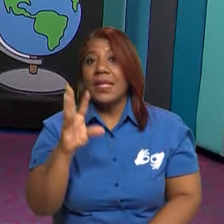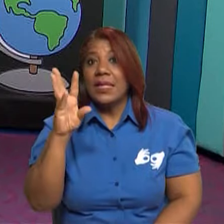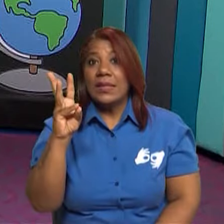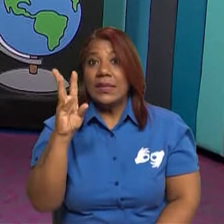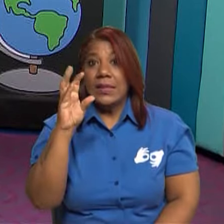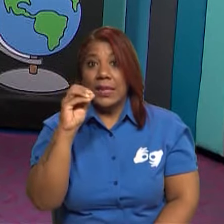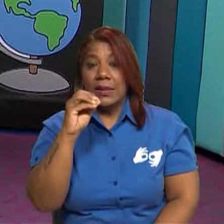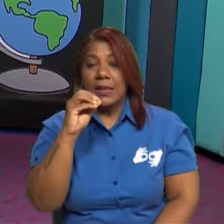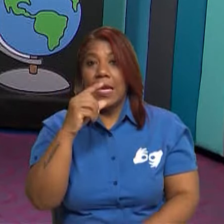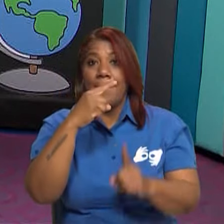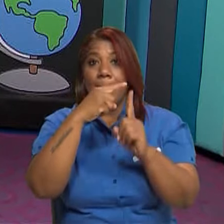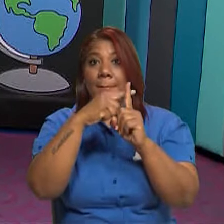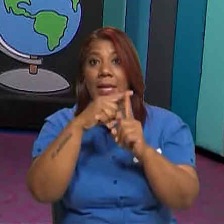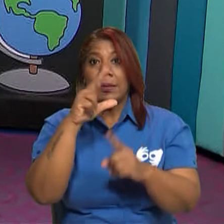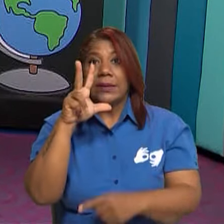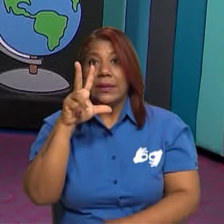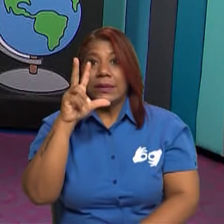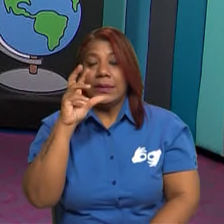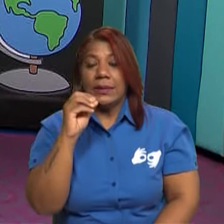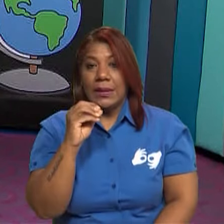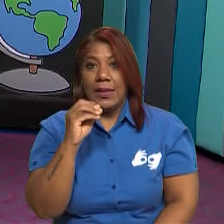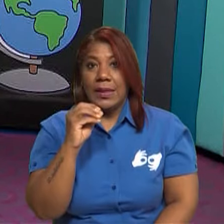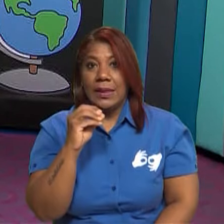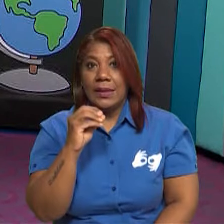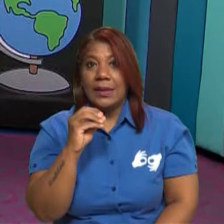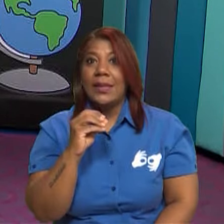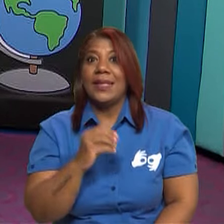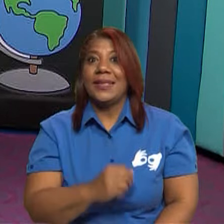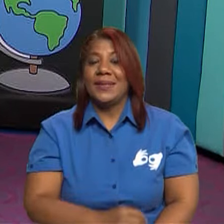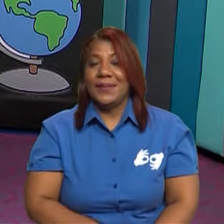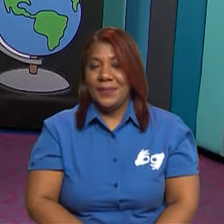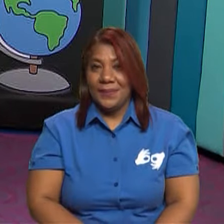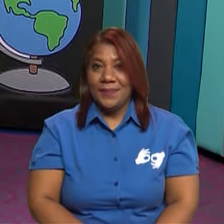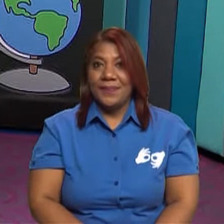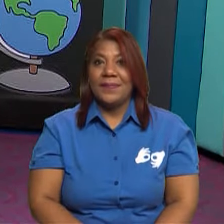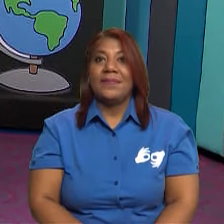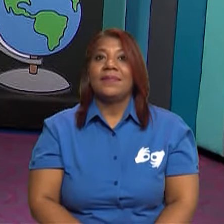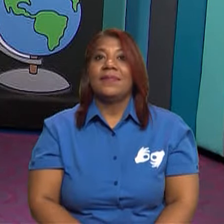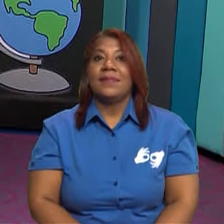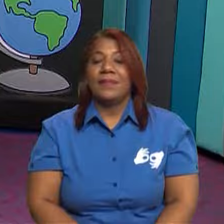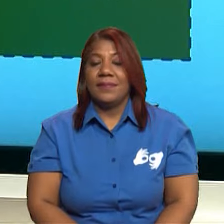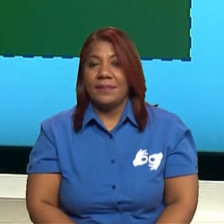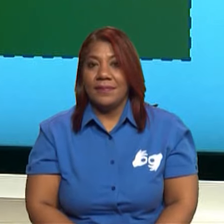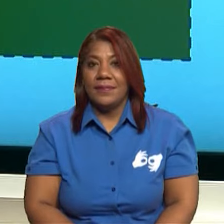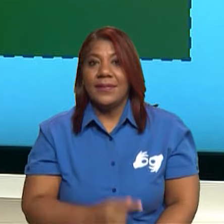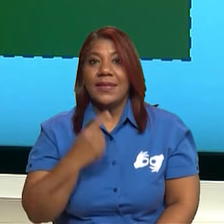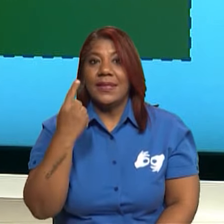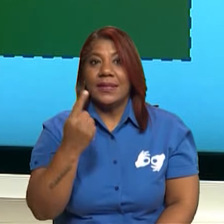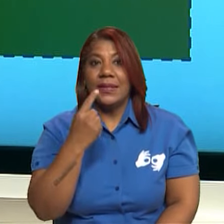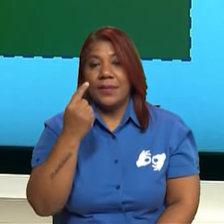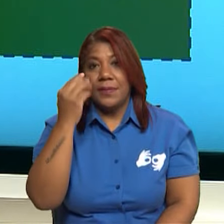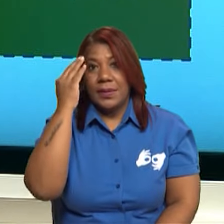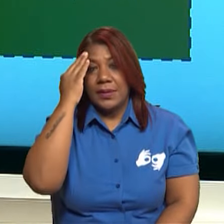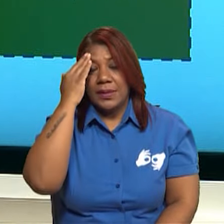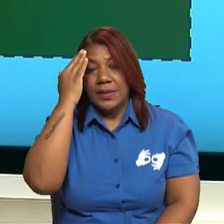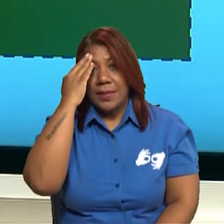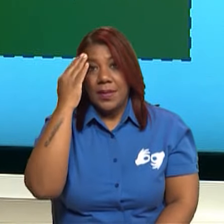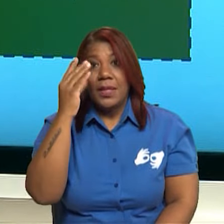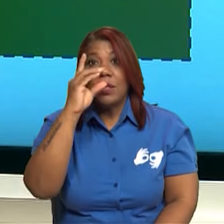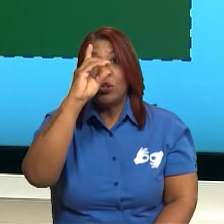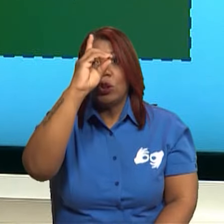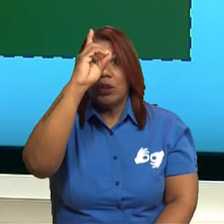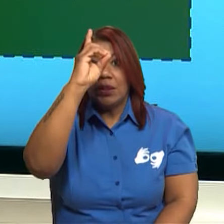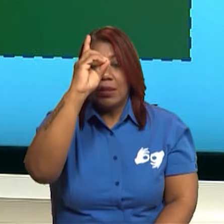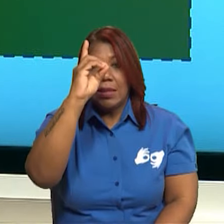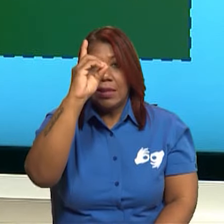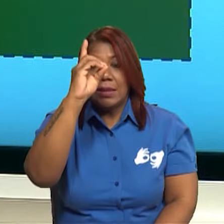como 60 y 30, que los chicos recuerdan que son decenas, se identifican esas cantidades de las decenas que hay